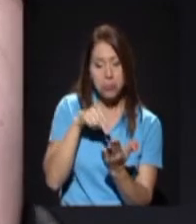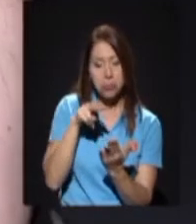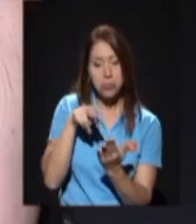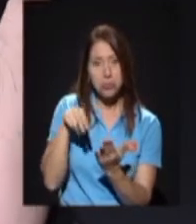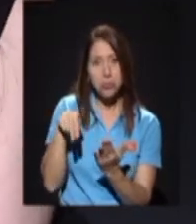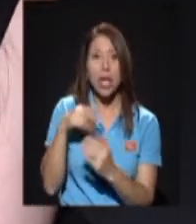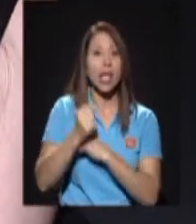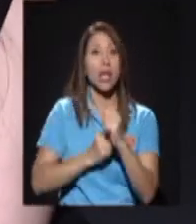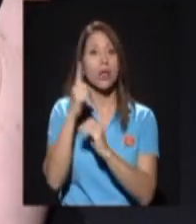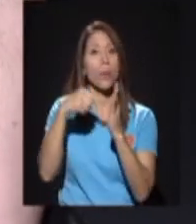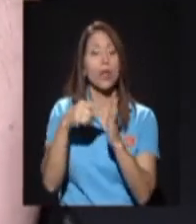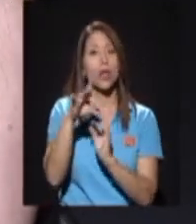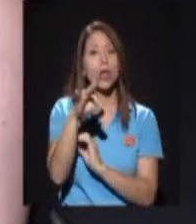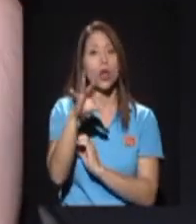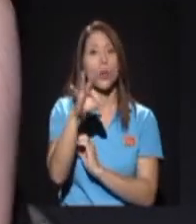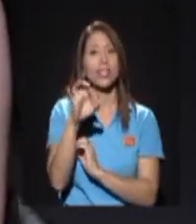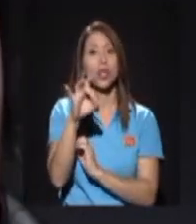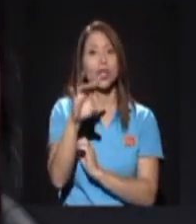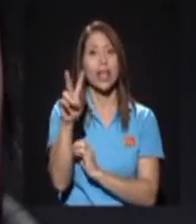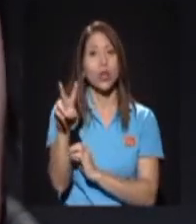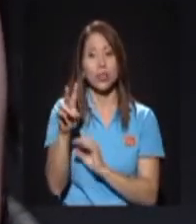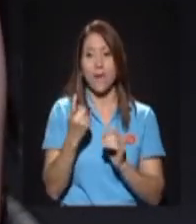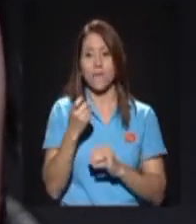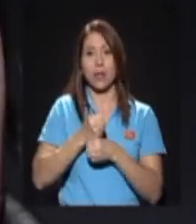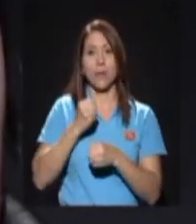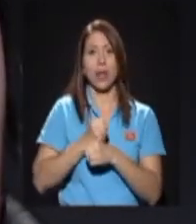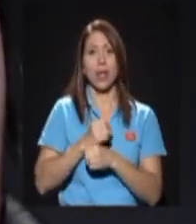el 82, el desempleo era del 9.4%.